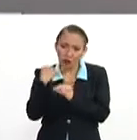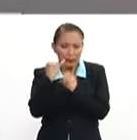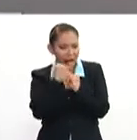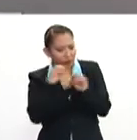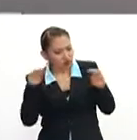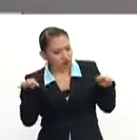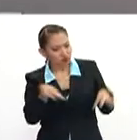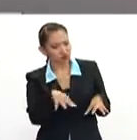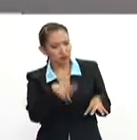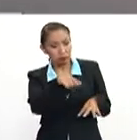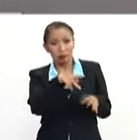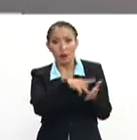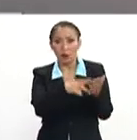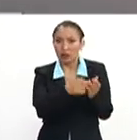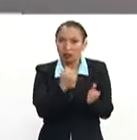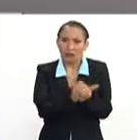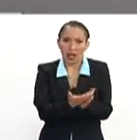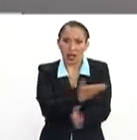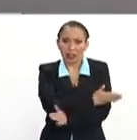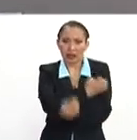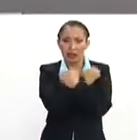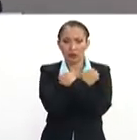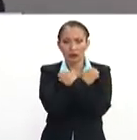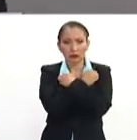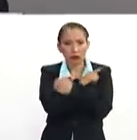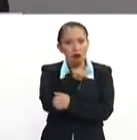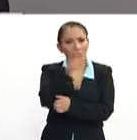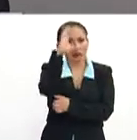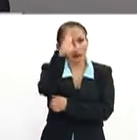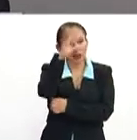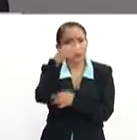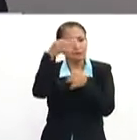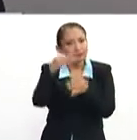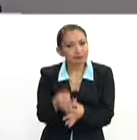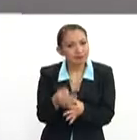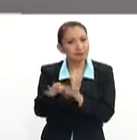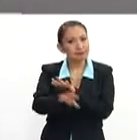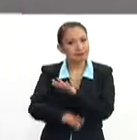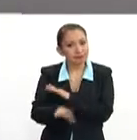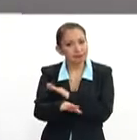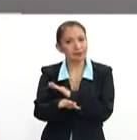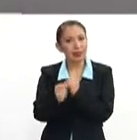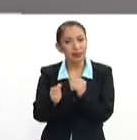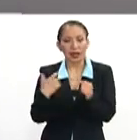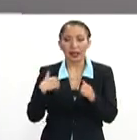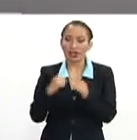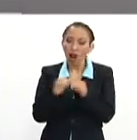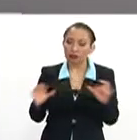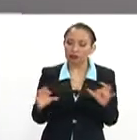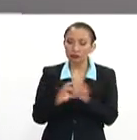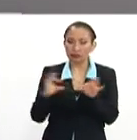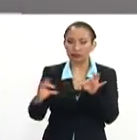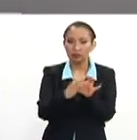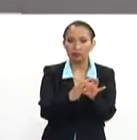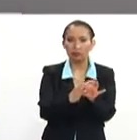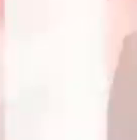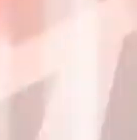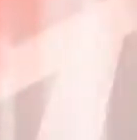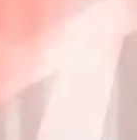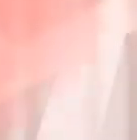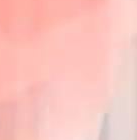internacional si no tiene un proyecto educativo y científico sólido y ligado uno con el otro.